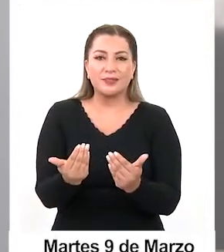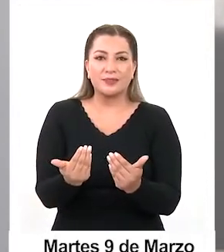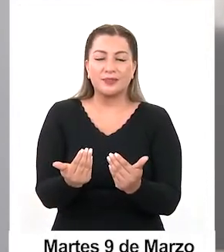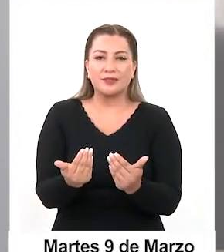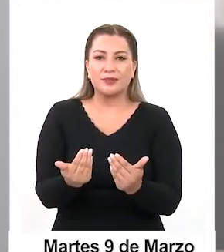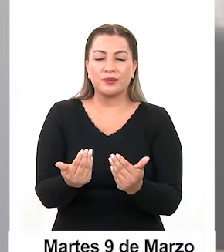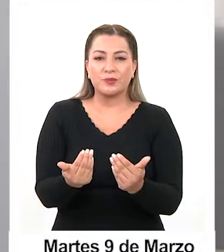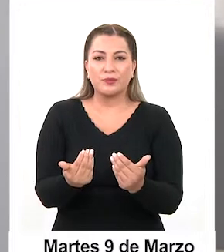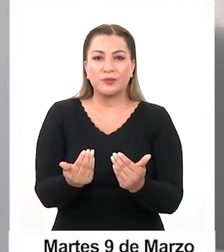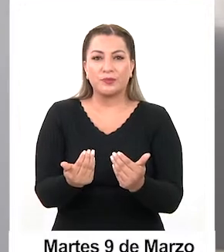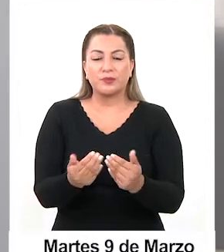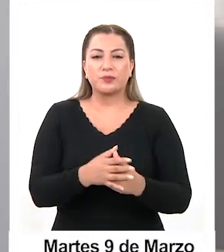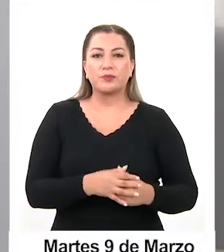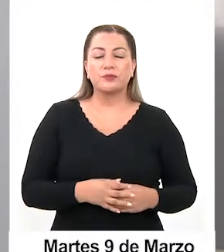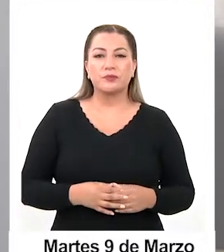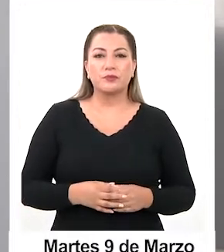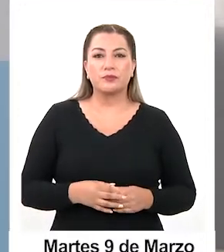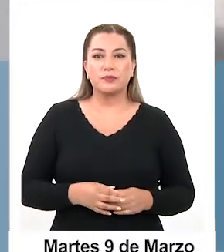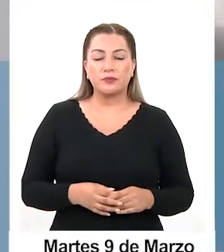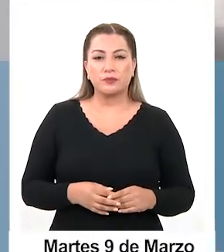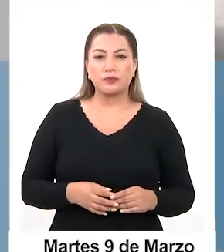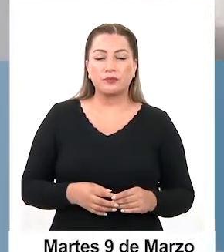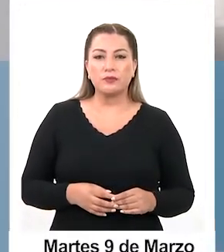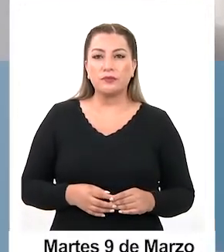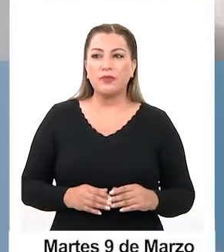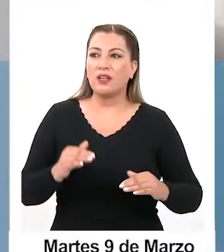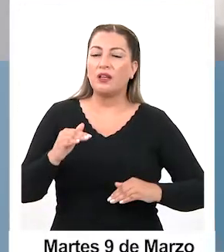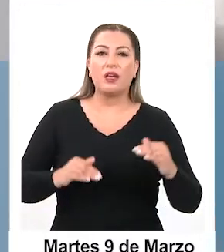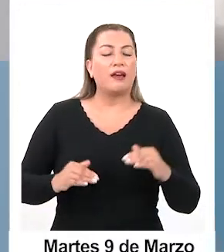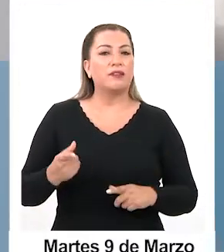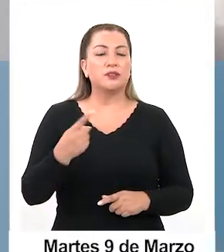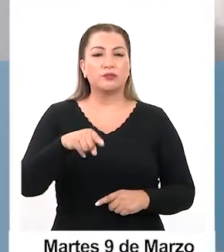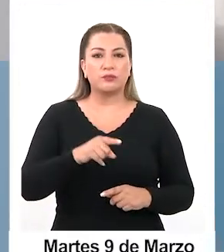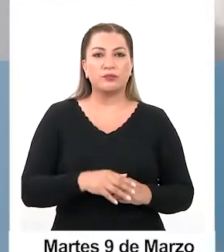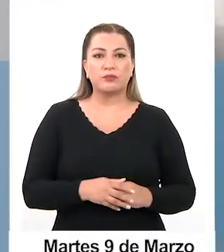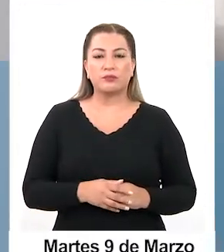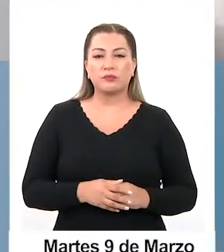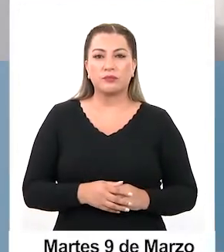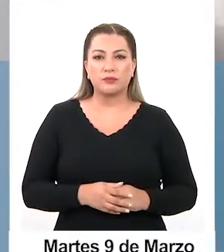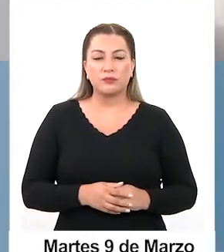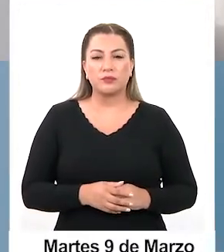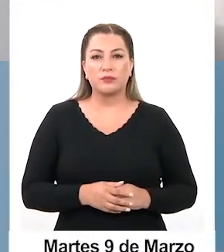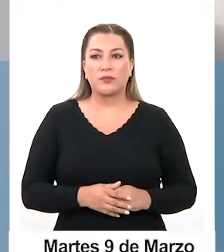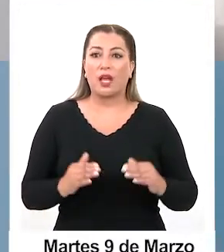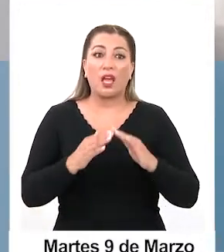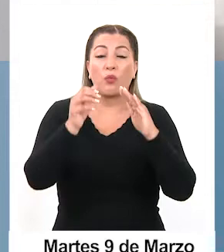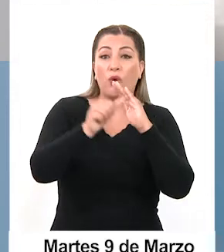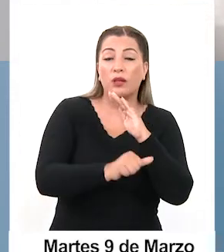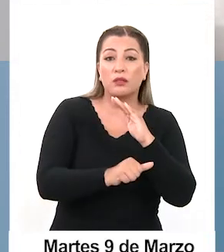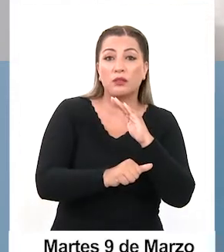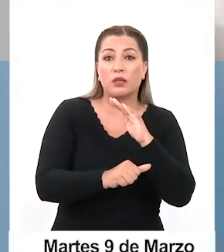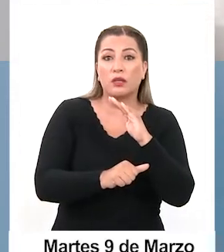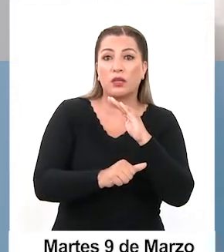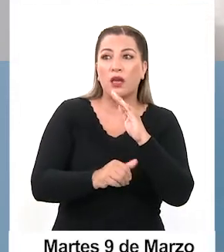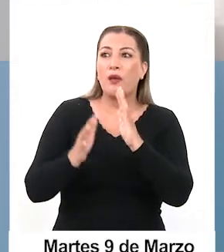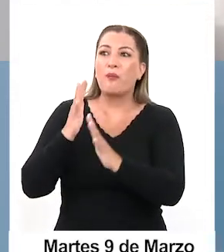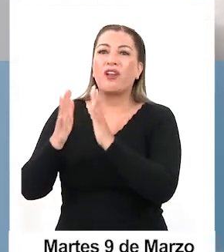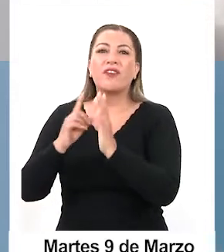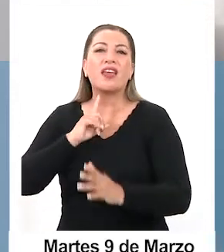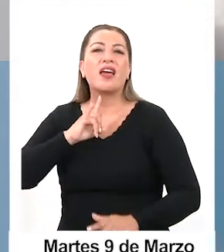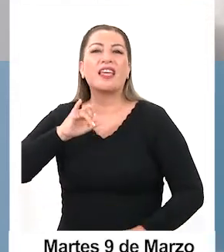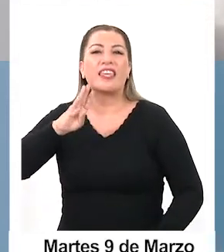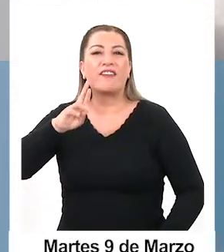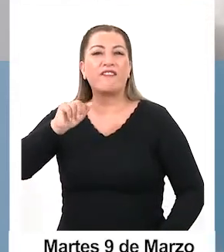poder tener cómo resolver, y eso implicaba muchas veces que nos encontrábamos con la disyuntiva que estábamos en cuarentena pero la quebradilla estaba llena, por ejemplo, para